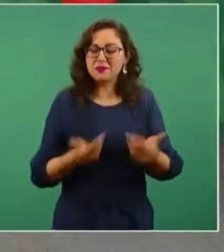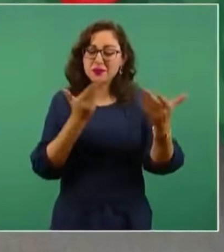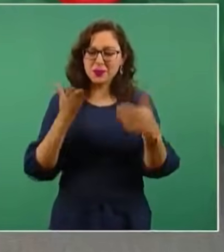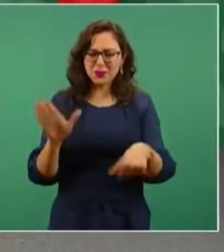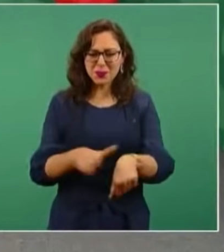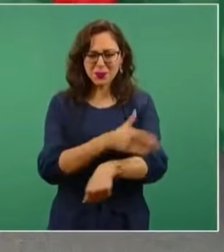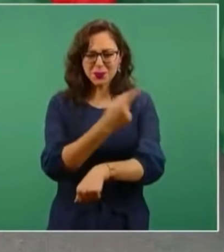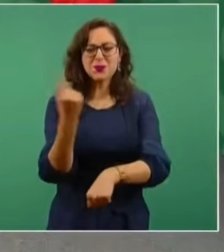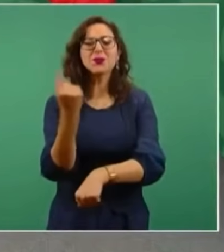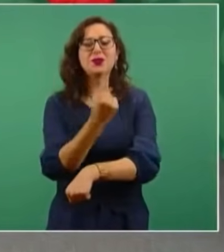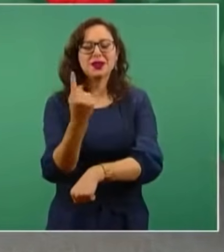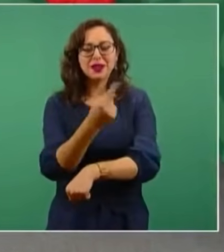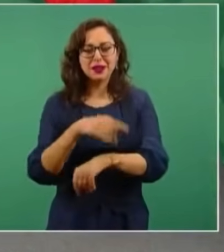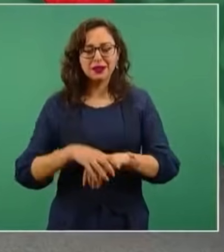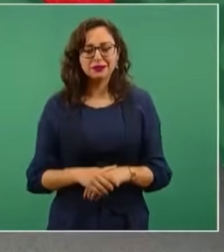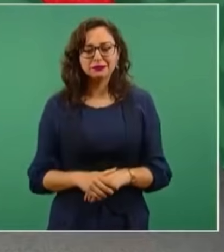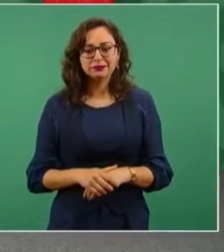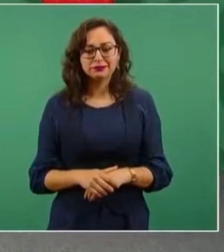de distribución